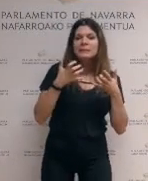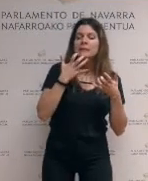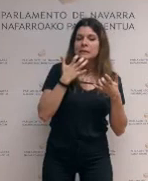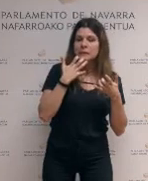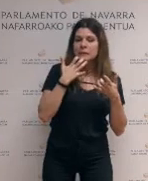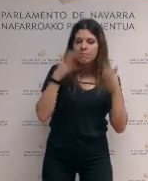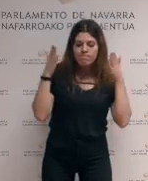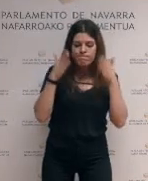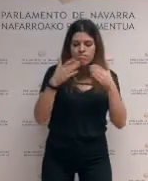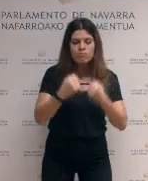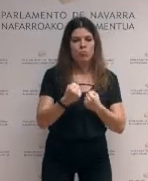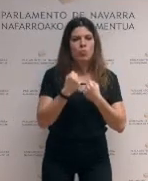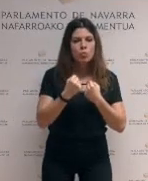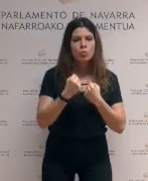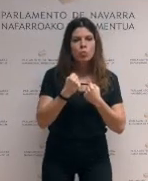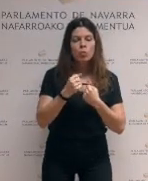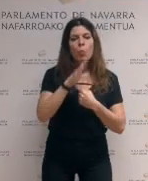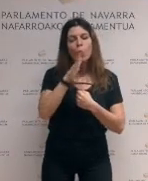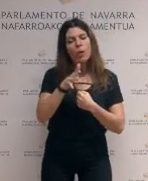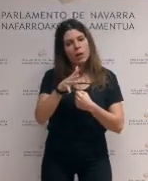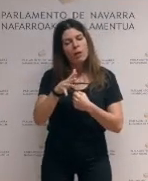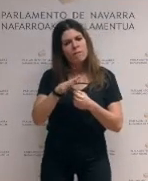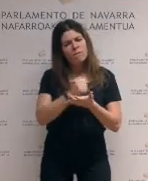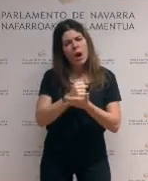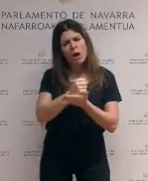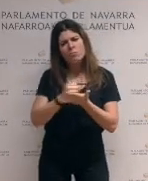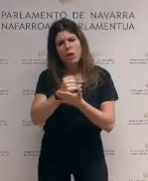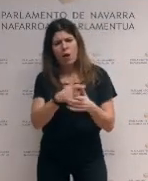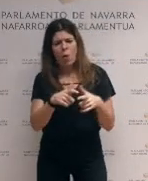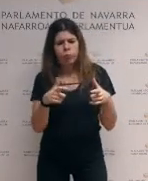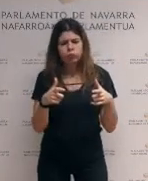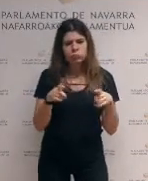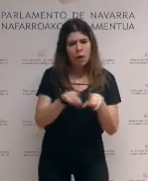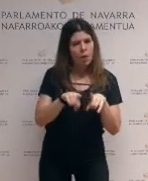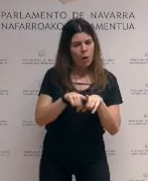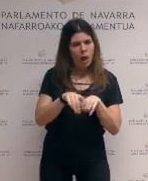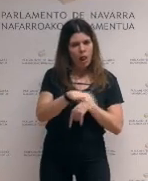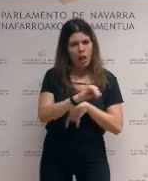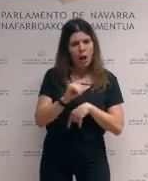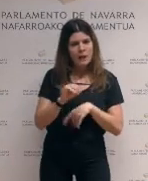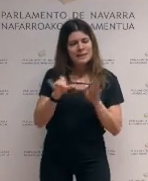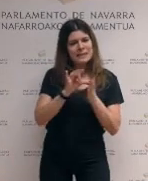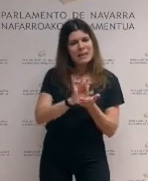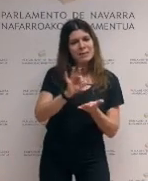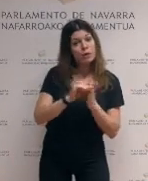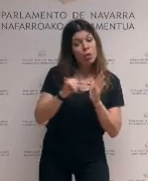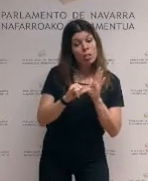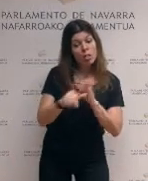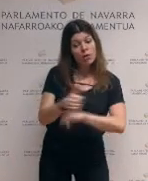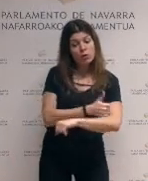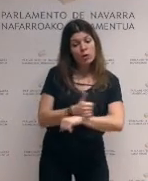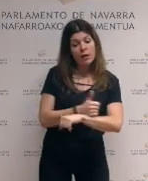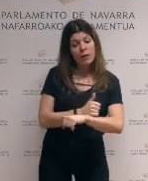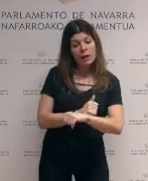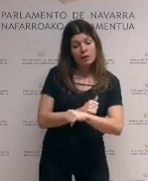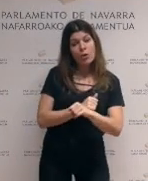en el potencial de tener una cobertura de farmacias como la que tenemos, un servicio muy próximo al ciudadano y que llega hasta el ámbito rural.